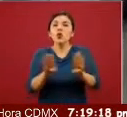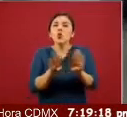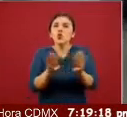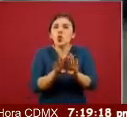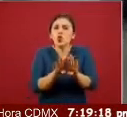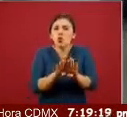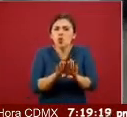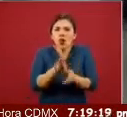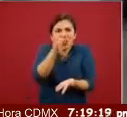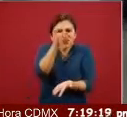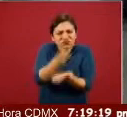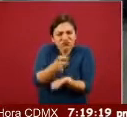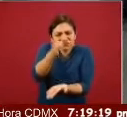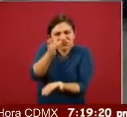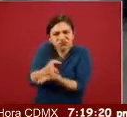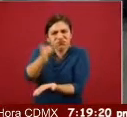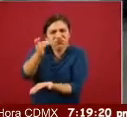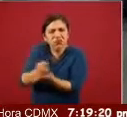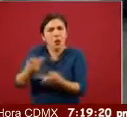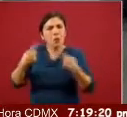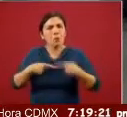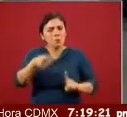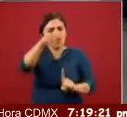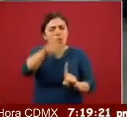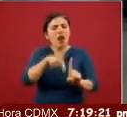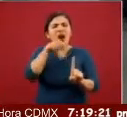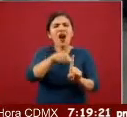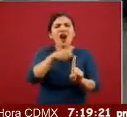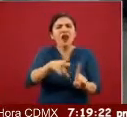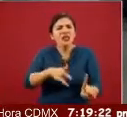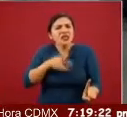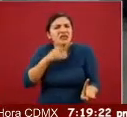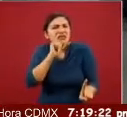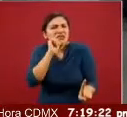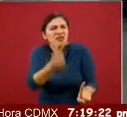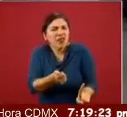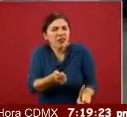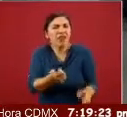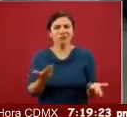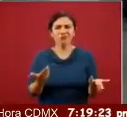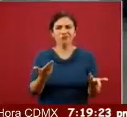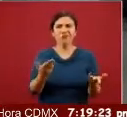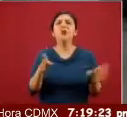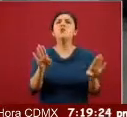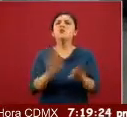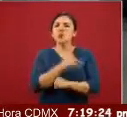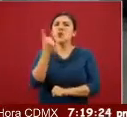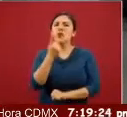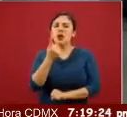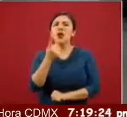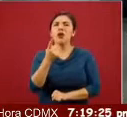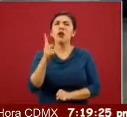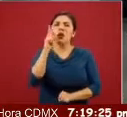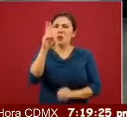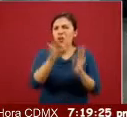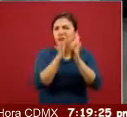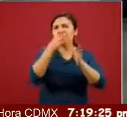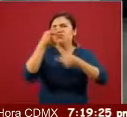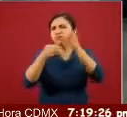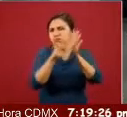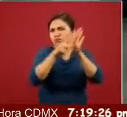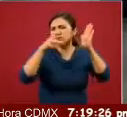identificar, cómo van a diagnosticar a alguien que no tiene un síntoma evidente. Y lo menciono también porque salió una nota que algunos del